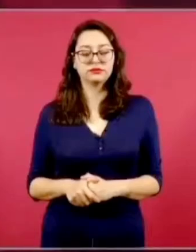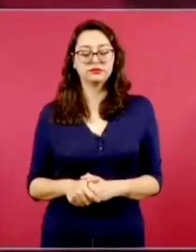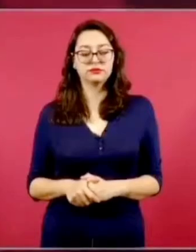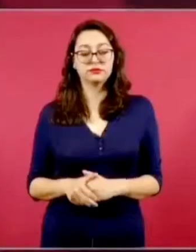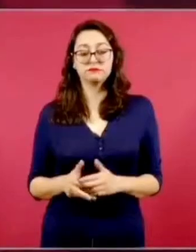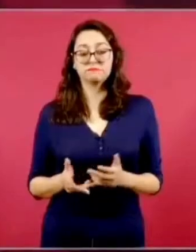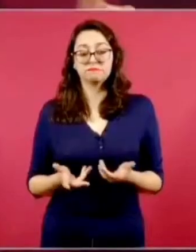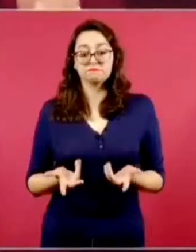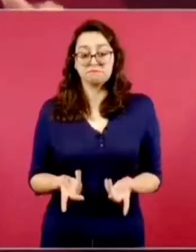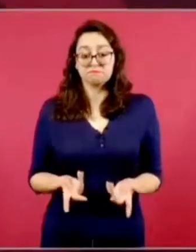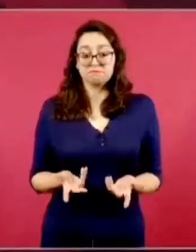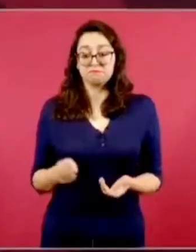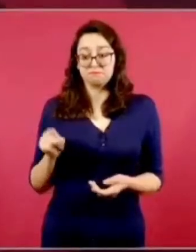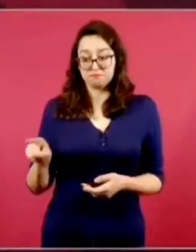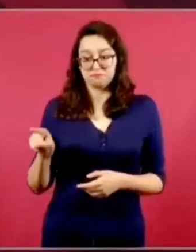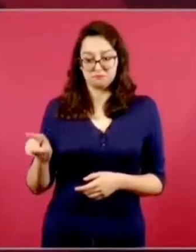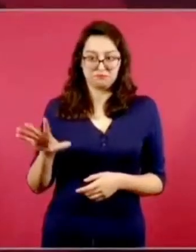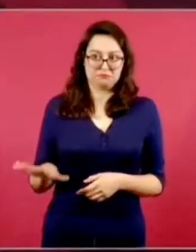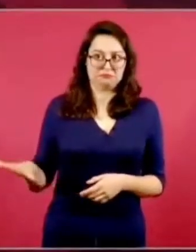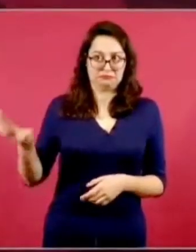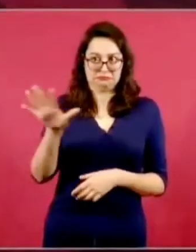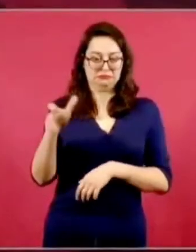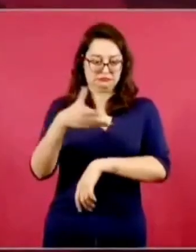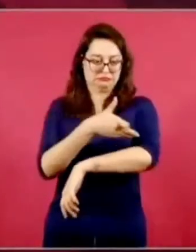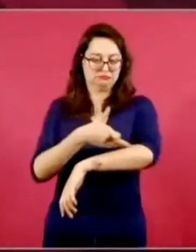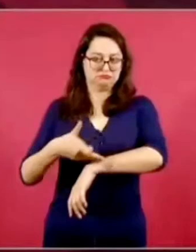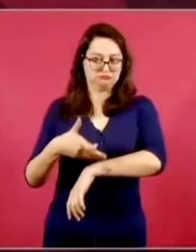como es una familia conocida,